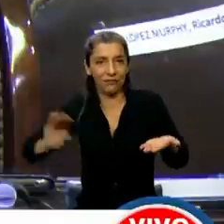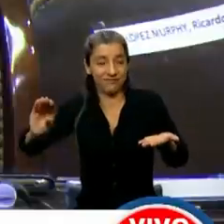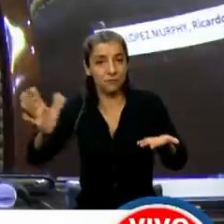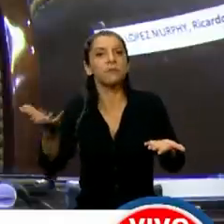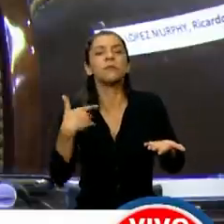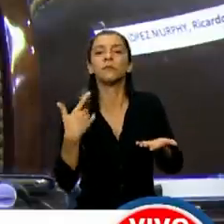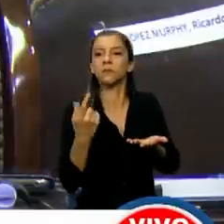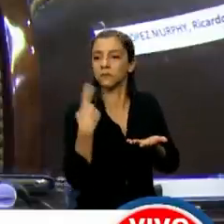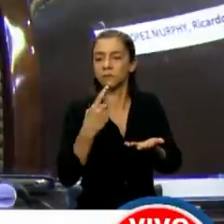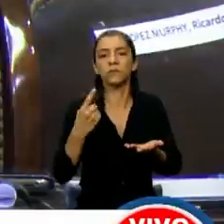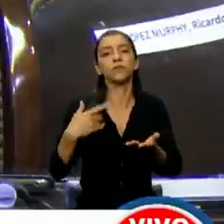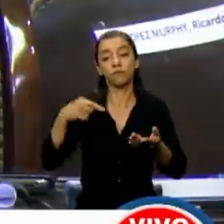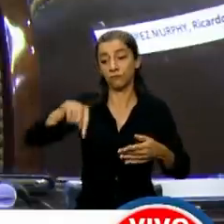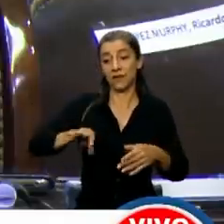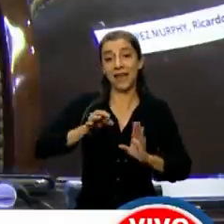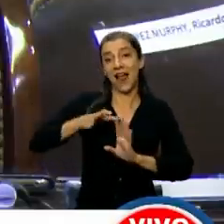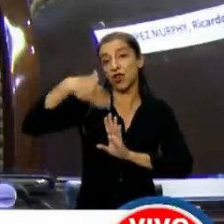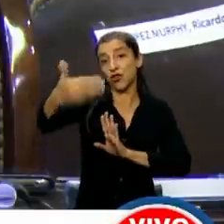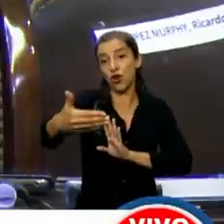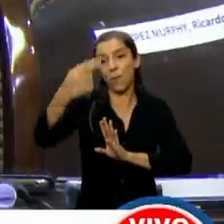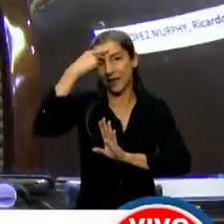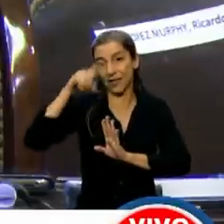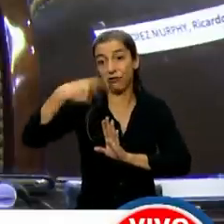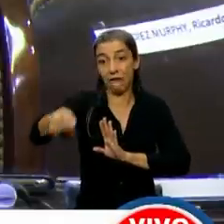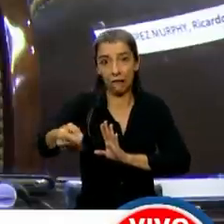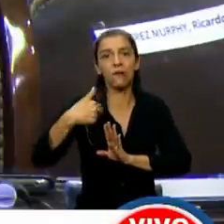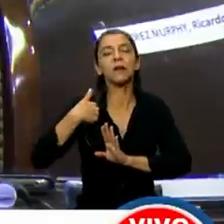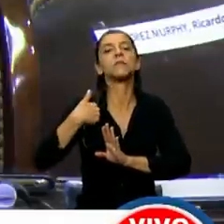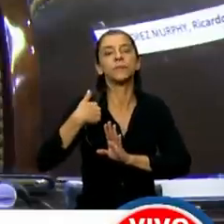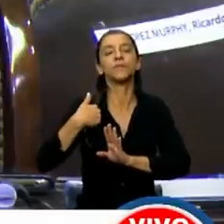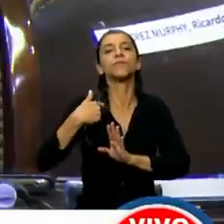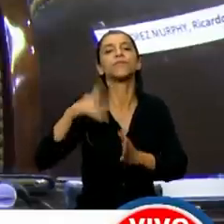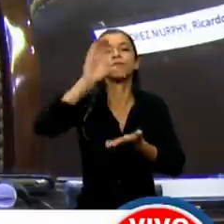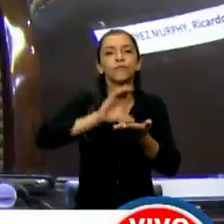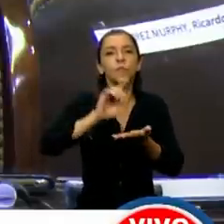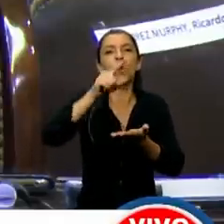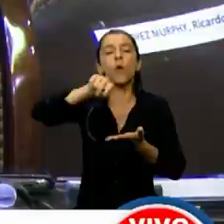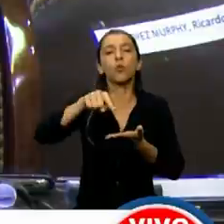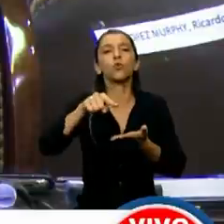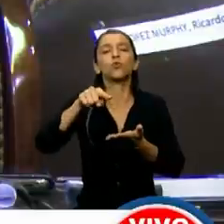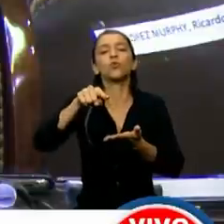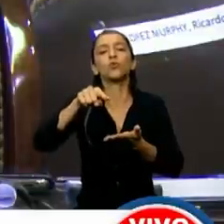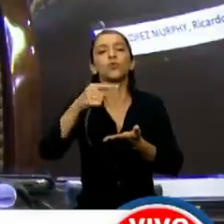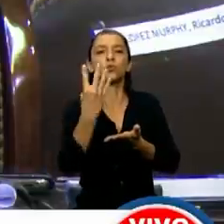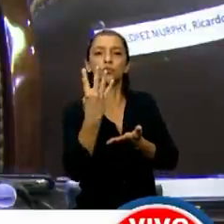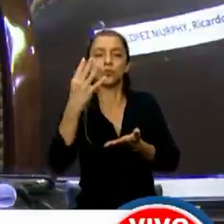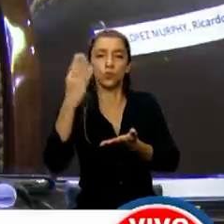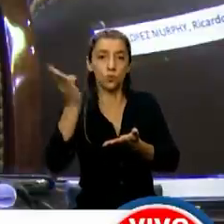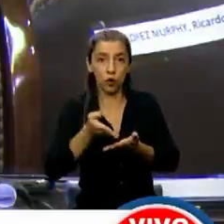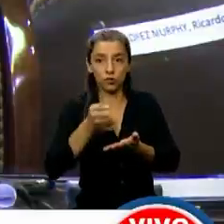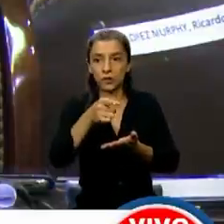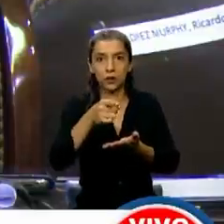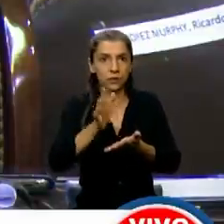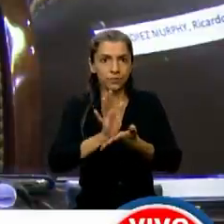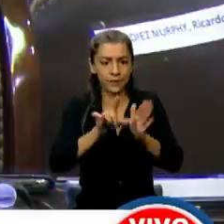la inversión para salud mental gira en torno del 1.4 por ciento muy por debajo de lo